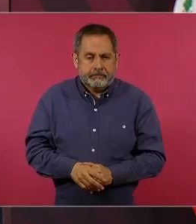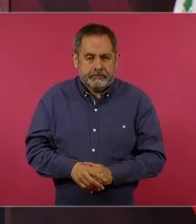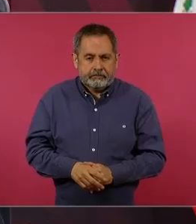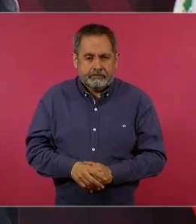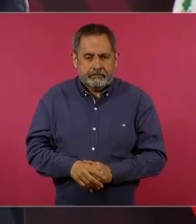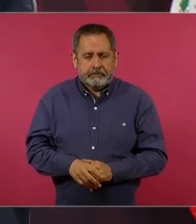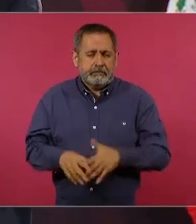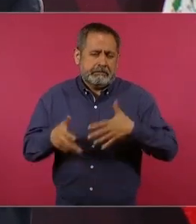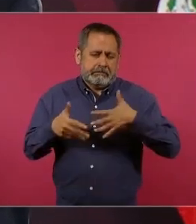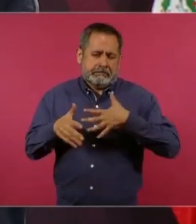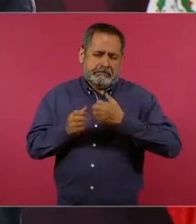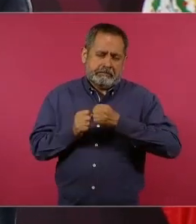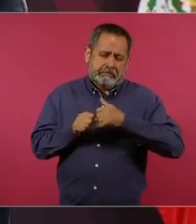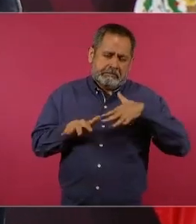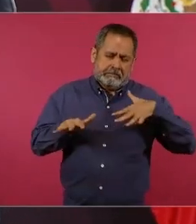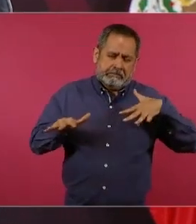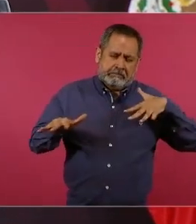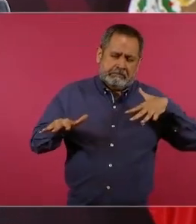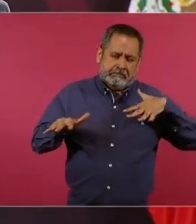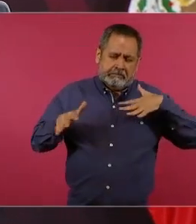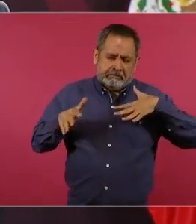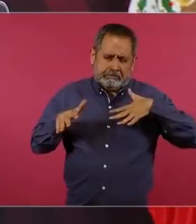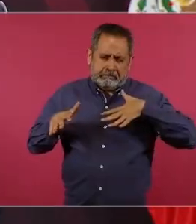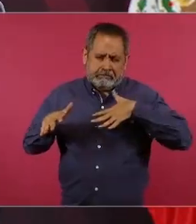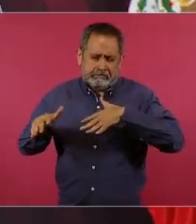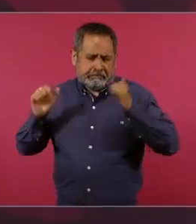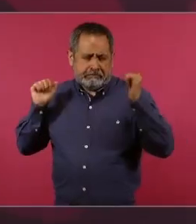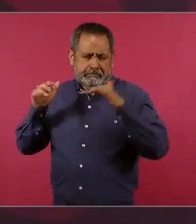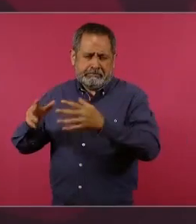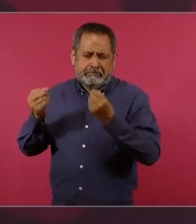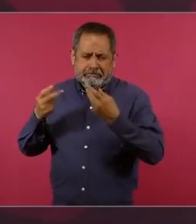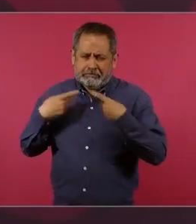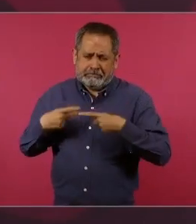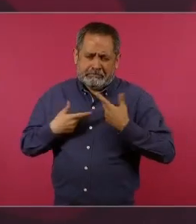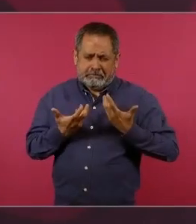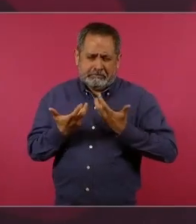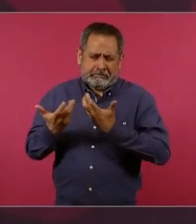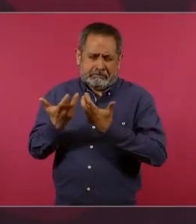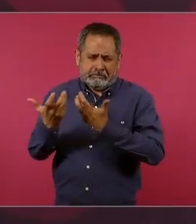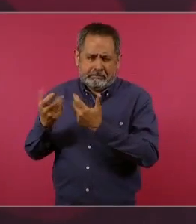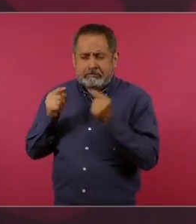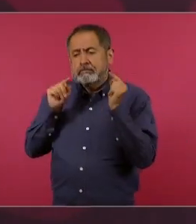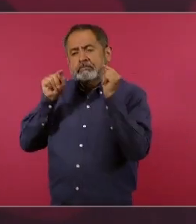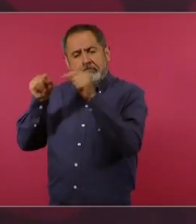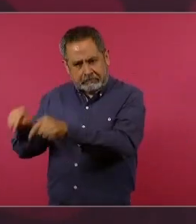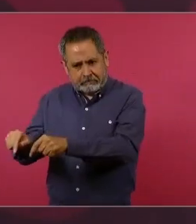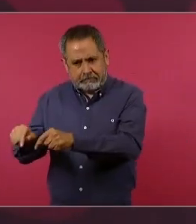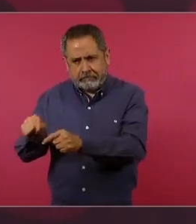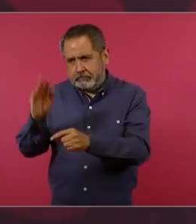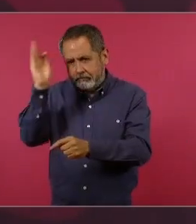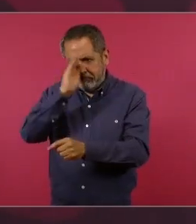eran peregrinaciones de muchos lugares del sureste a ese santuario.